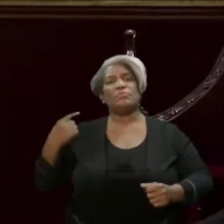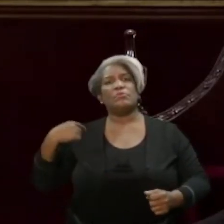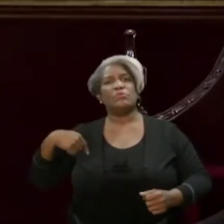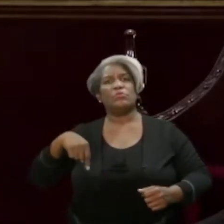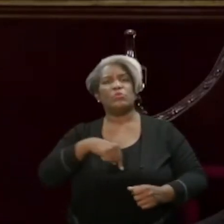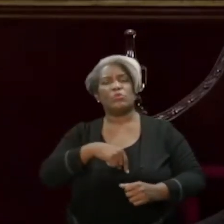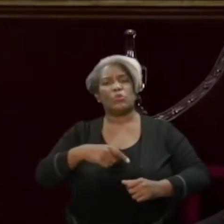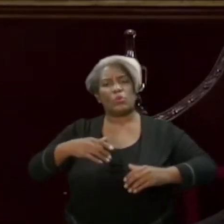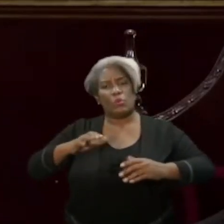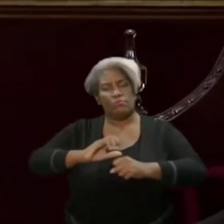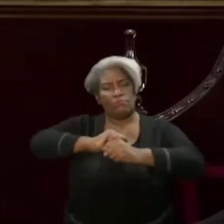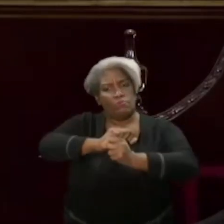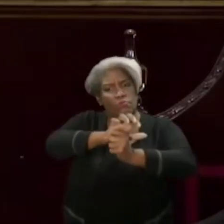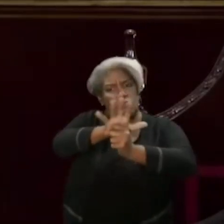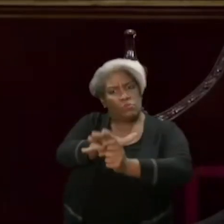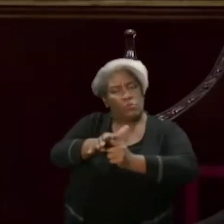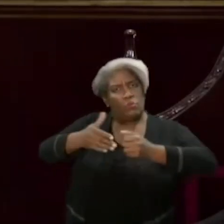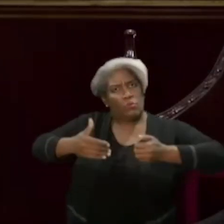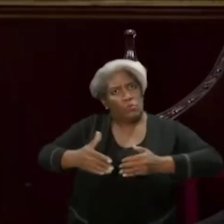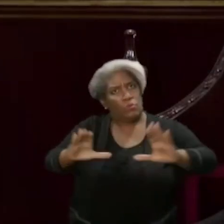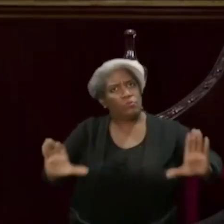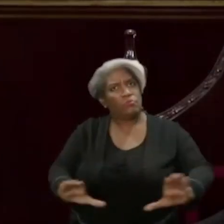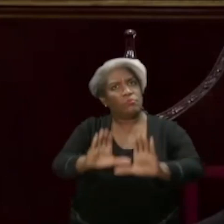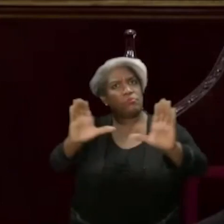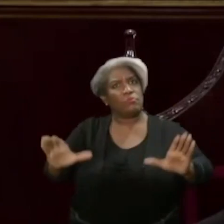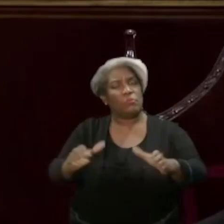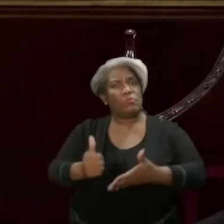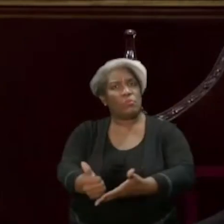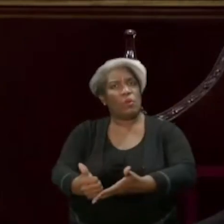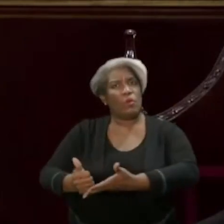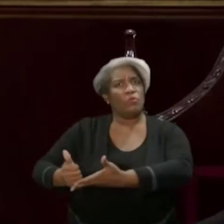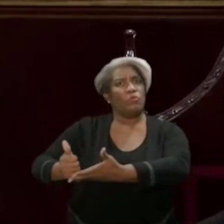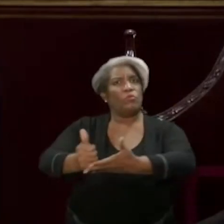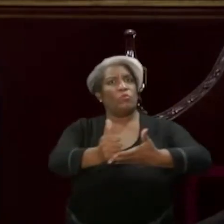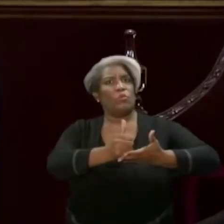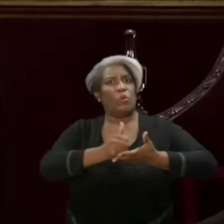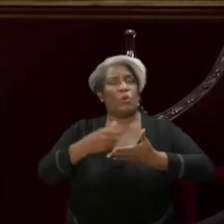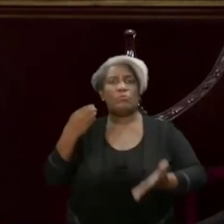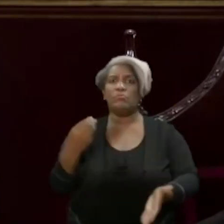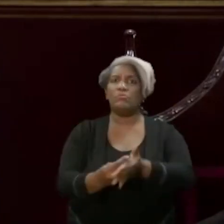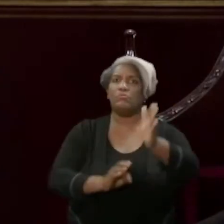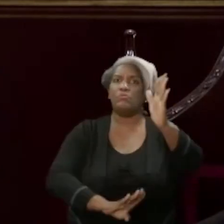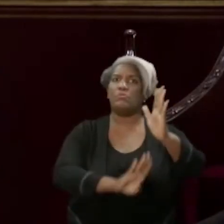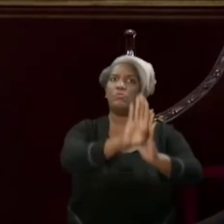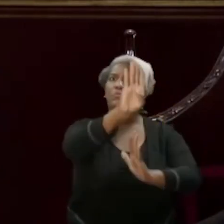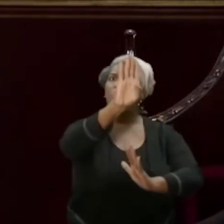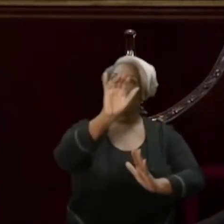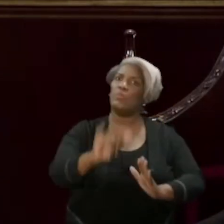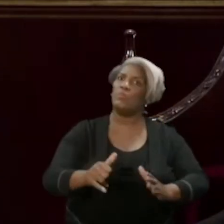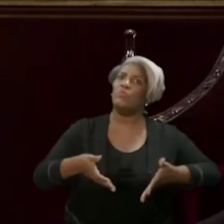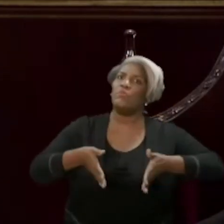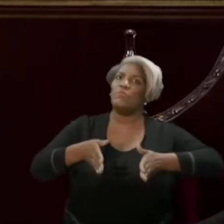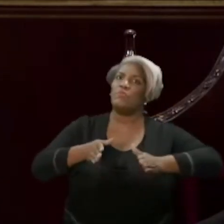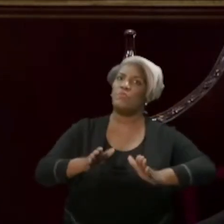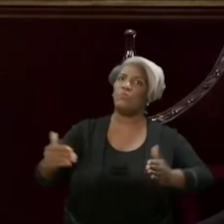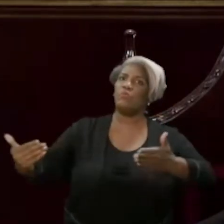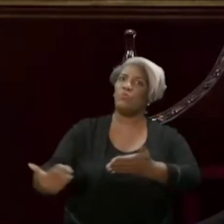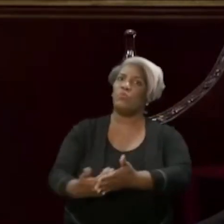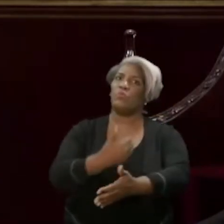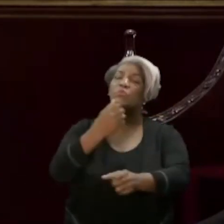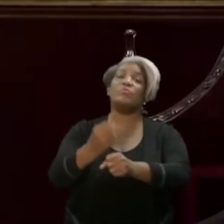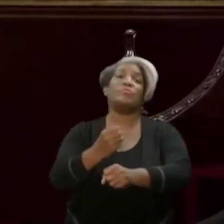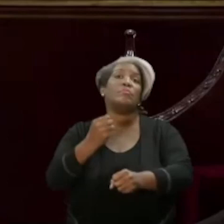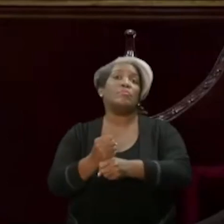la fórmula en que manejamos la pandemia y que nos llevó a la recuperación económica nos está dando unos resultados en generación de empleos, cuidado de